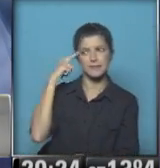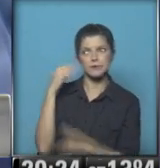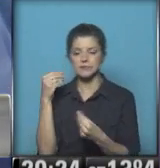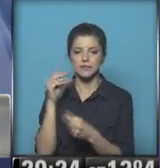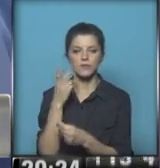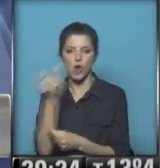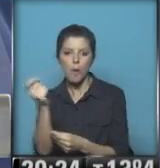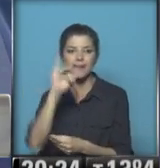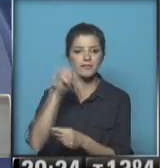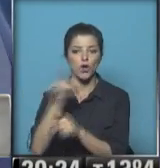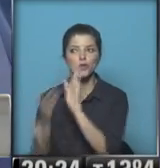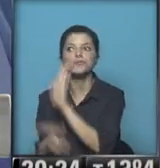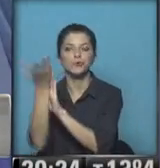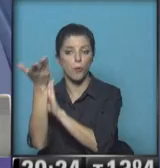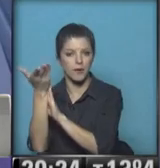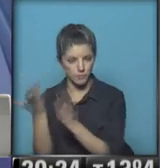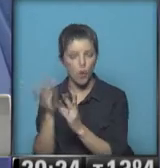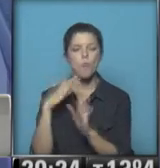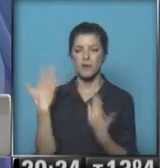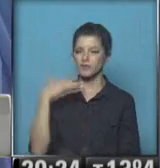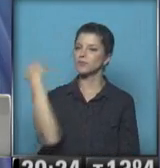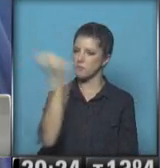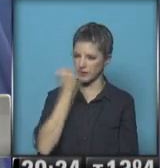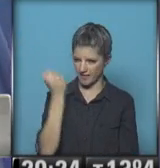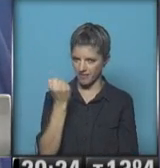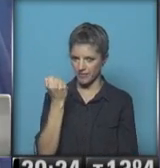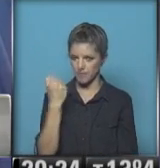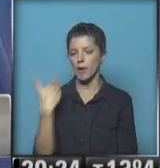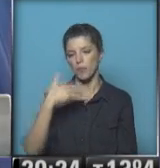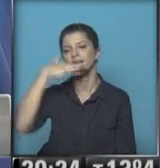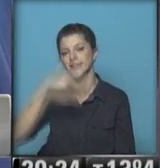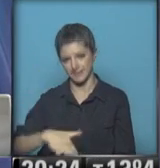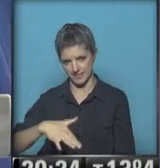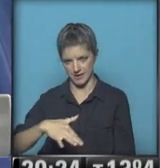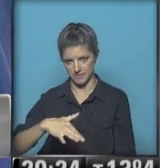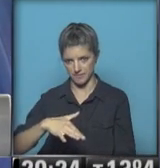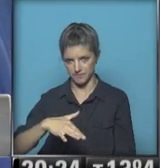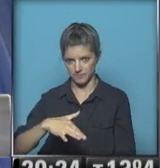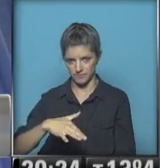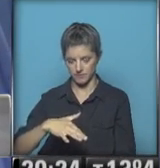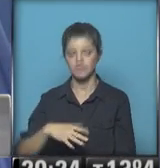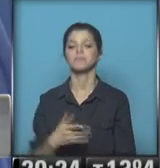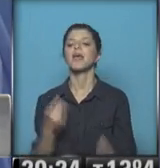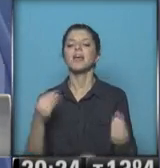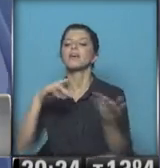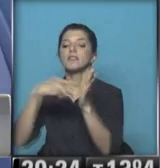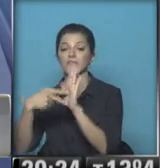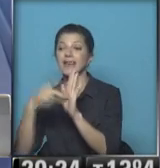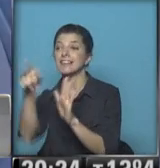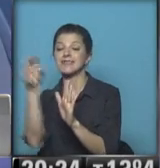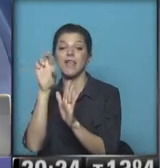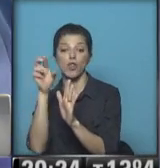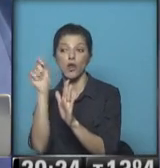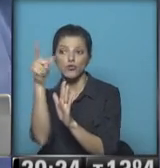es muy relevante para tratar de entender qué significa cuando salta el precio de la cotización